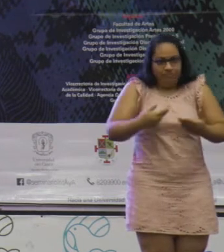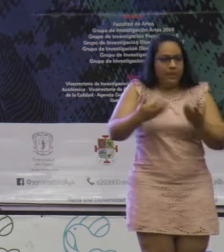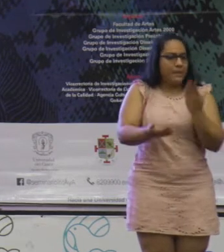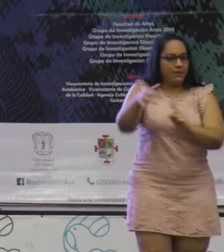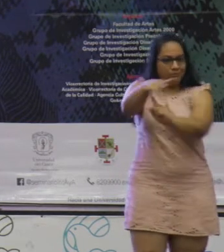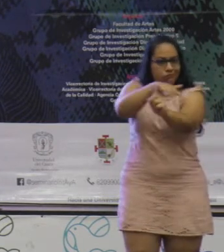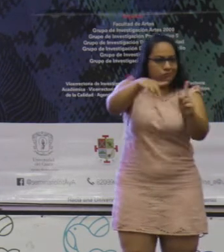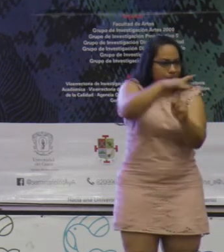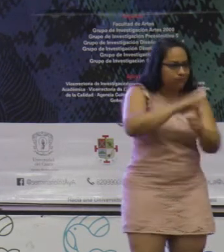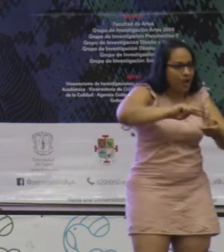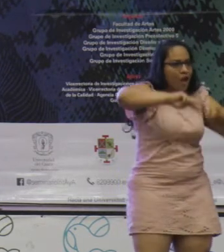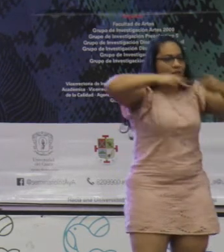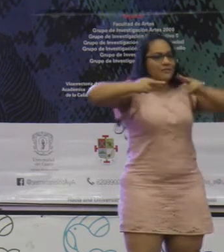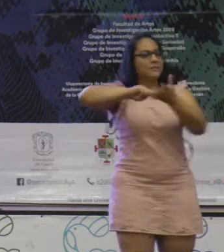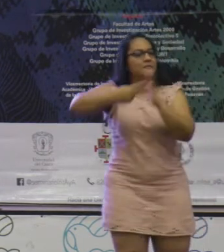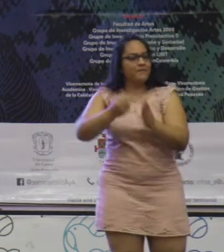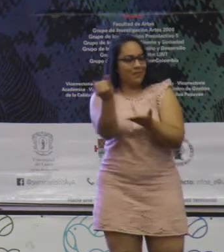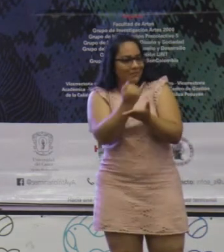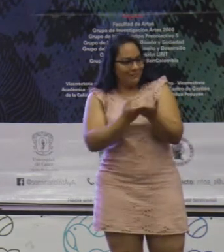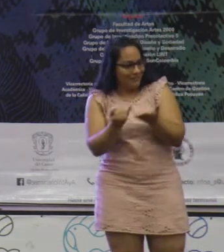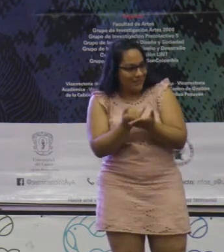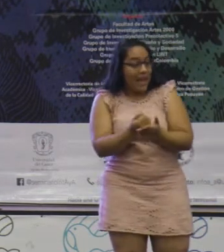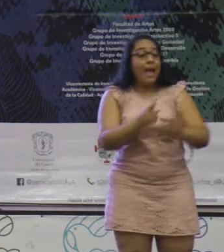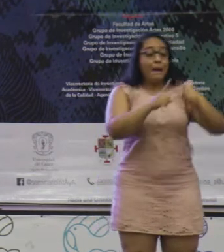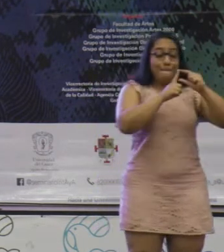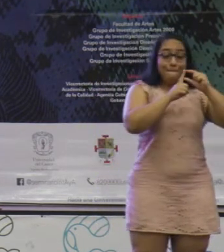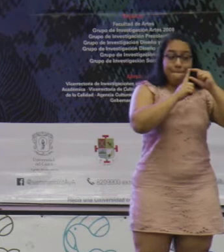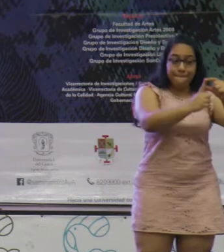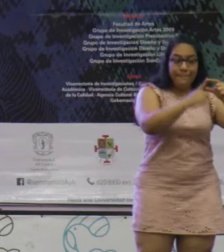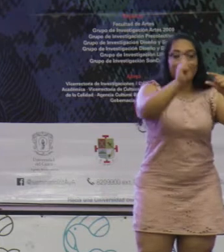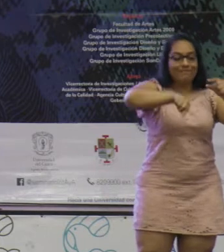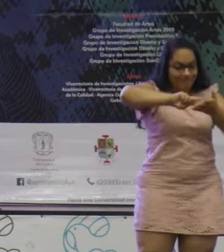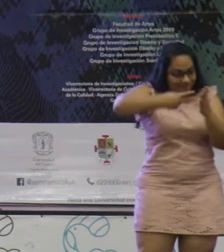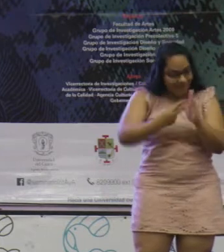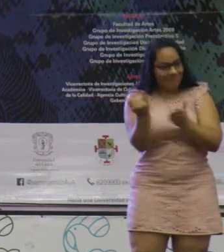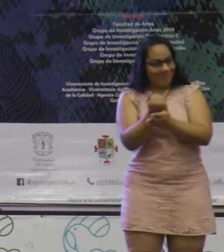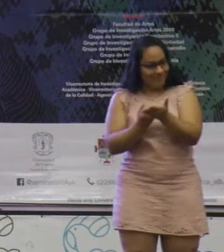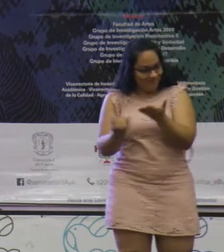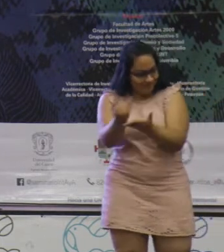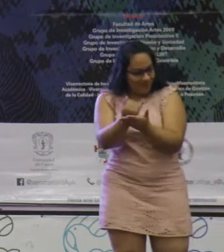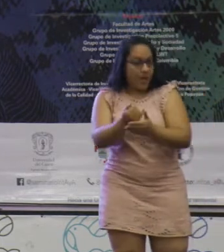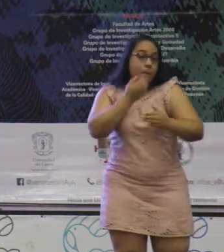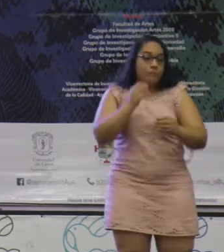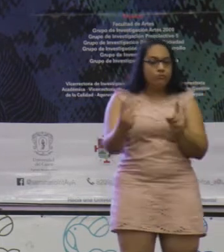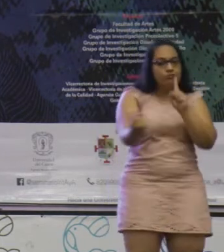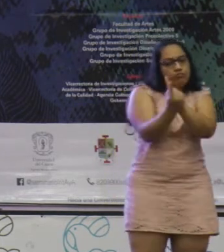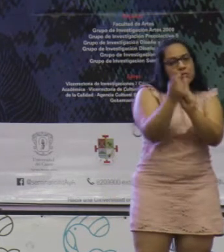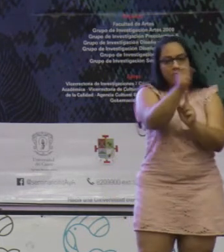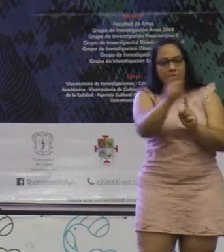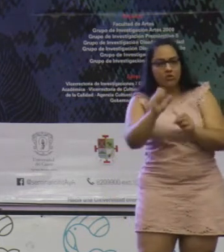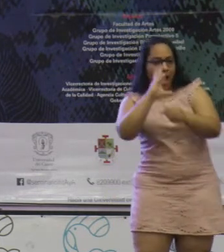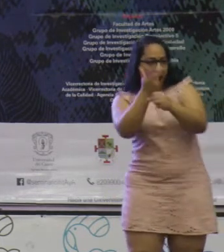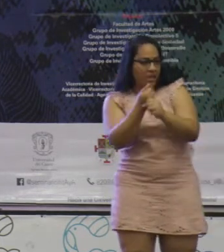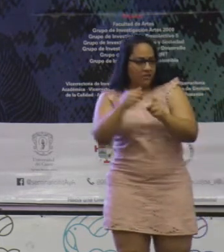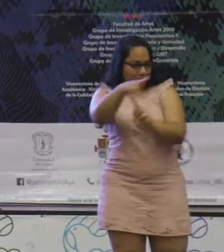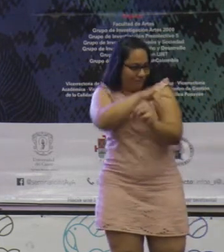se vuelve ilustración. Hay momentos en que la palabra se vuelve ilustrativa. Hablen con cualquier persona que venga de las artes, sobre